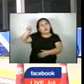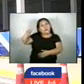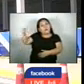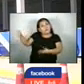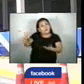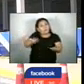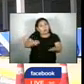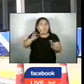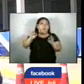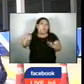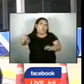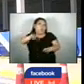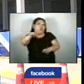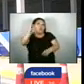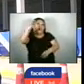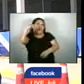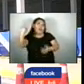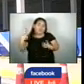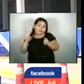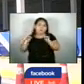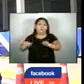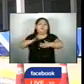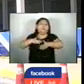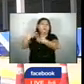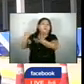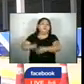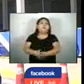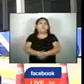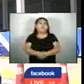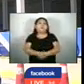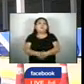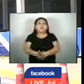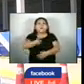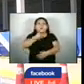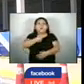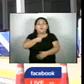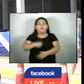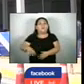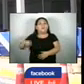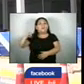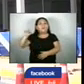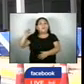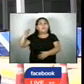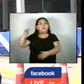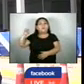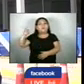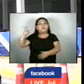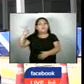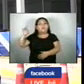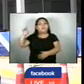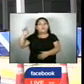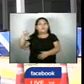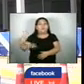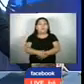para que otros países pudieran acceder a este beneficio. Informó para Noticiero Hechos, Jennifer Flores.